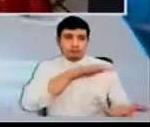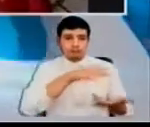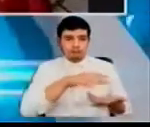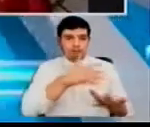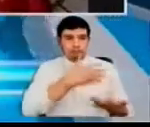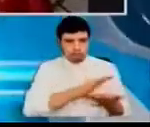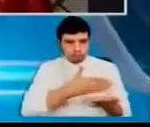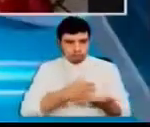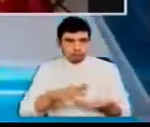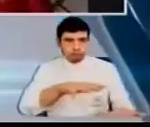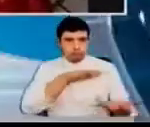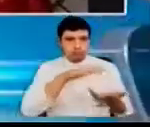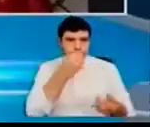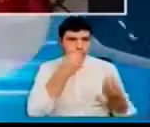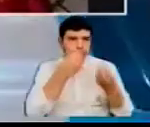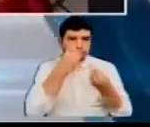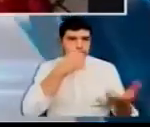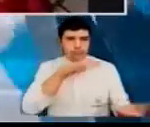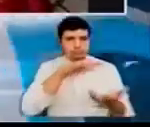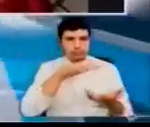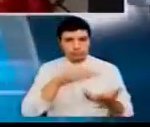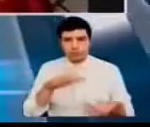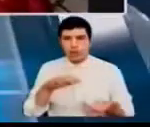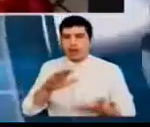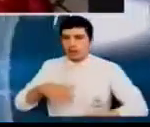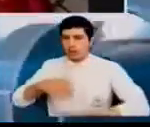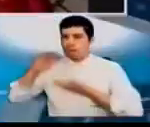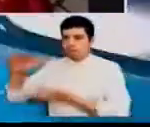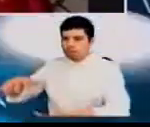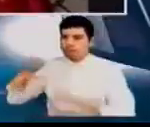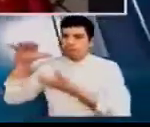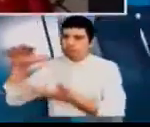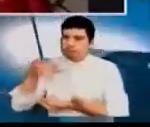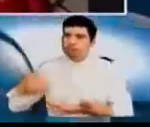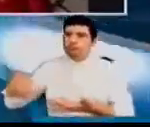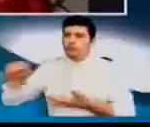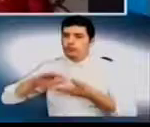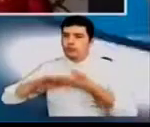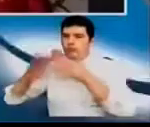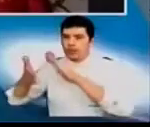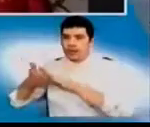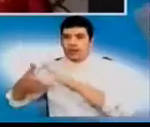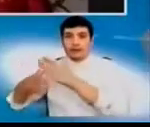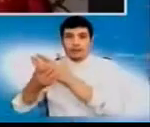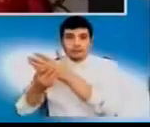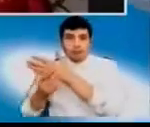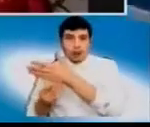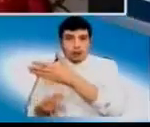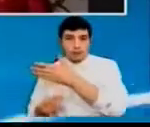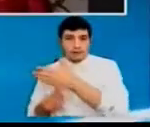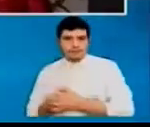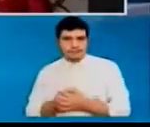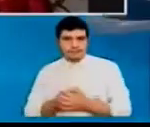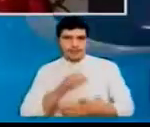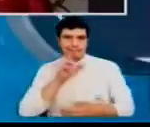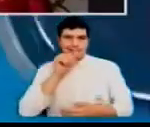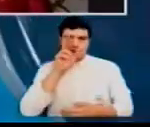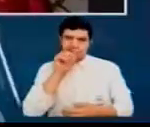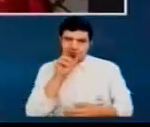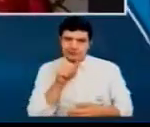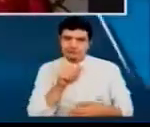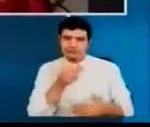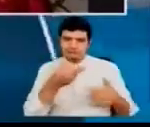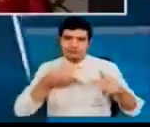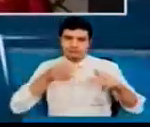en la contratación estatal. Esto es algo que ya pues prácticamente estamos acostumbrados a esto, pero no